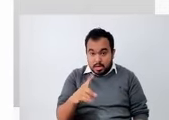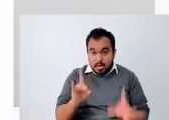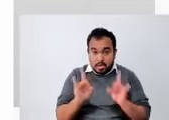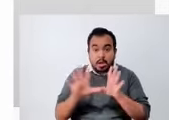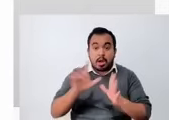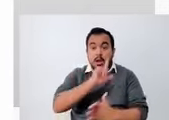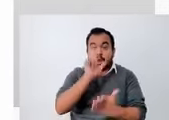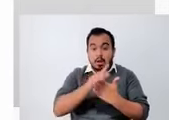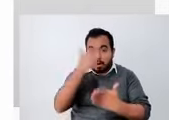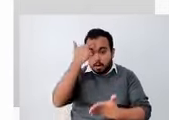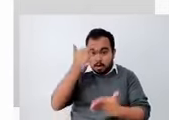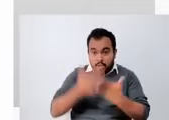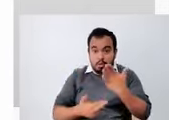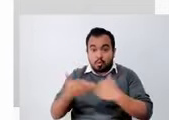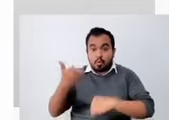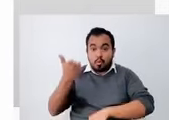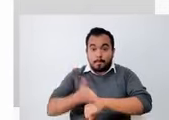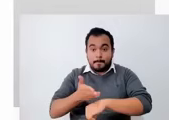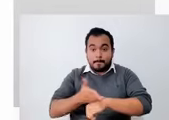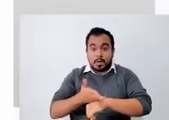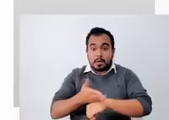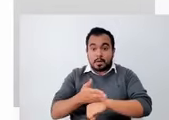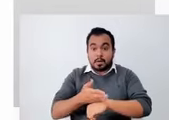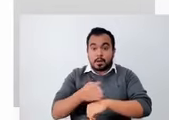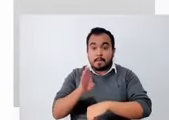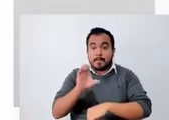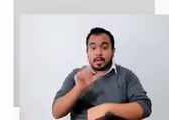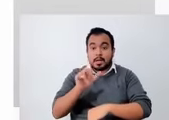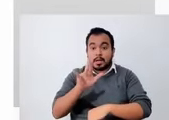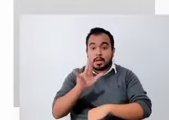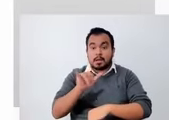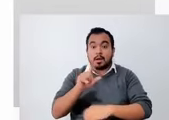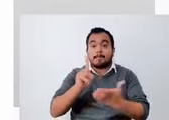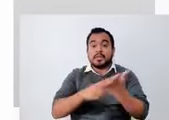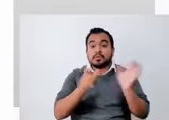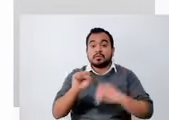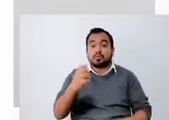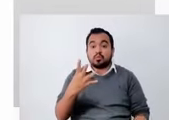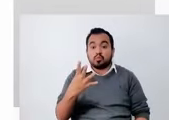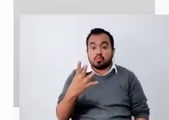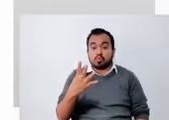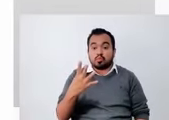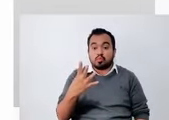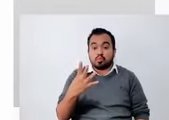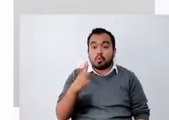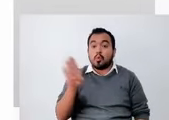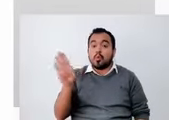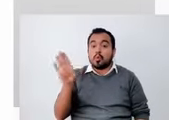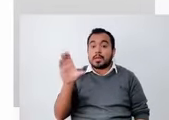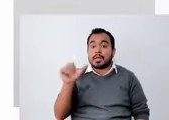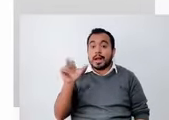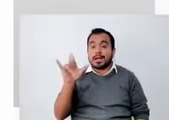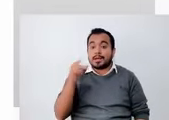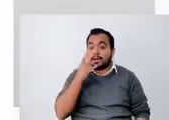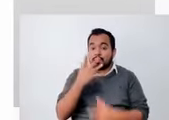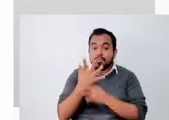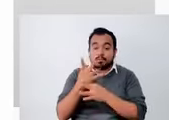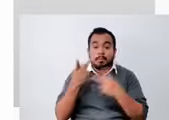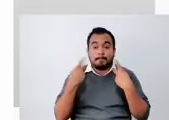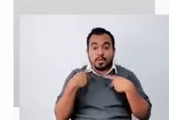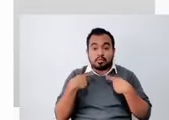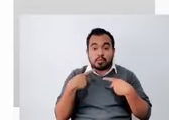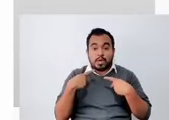las penas de Beccaria, 1764, en el que Beccaria dice que las personas que tienen relación con el